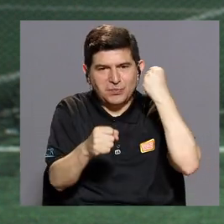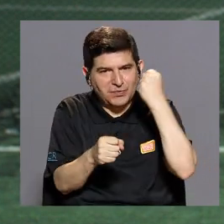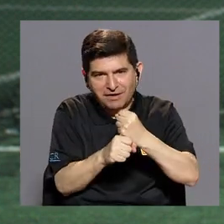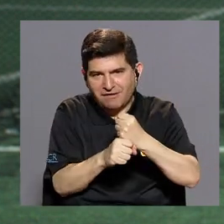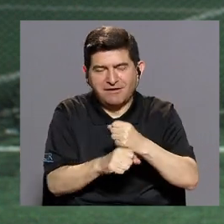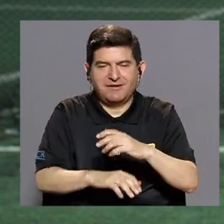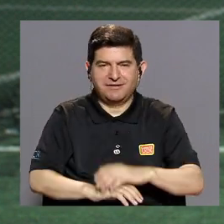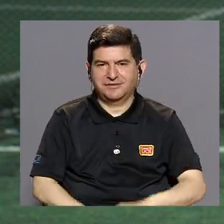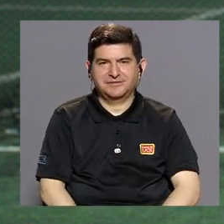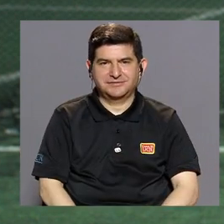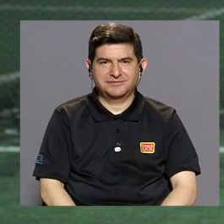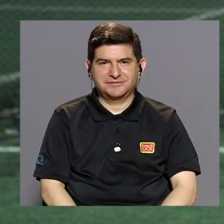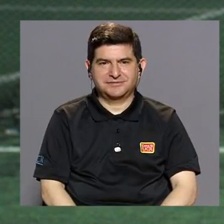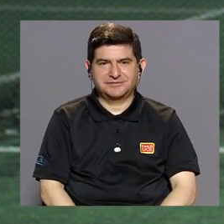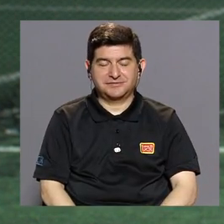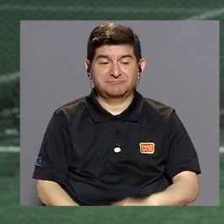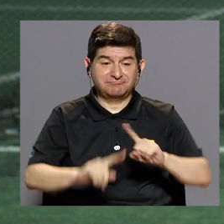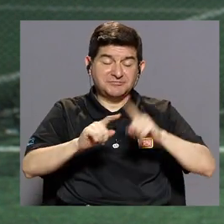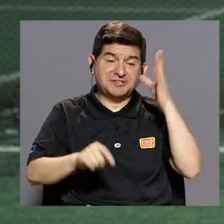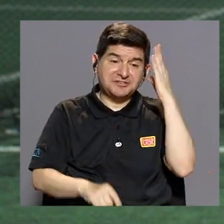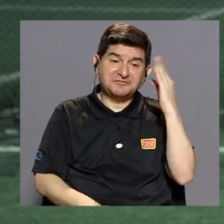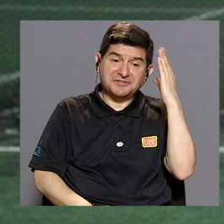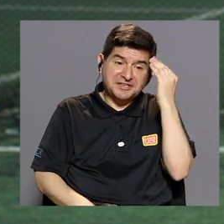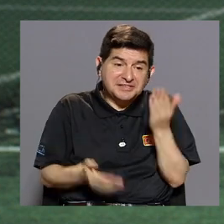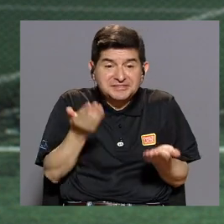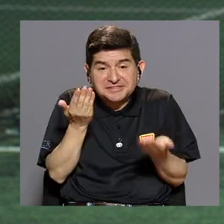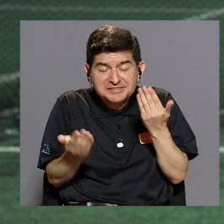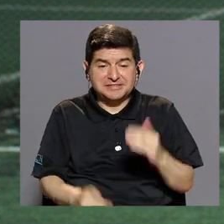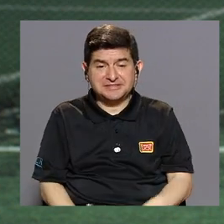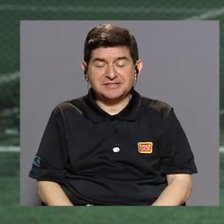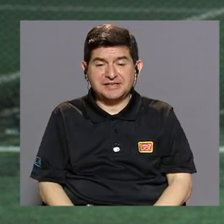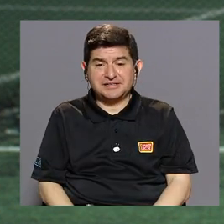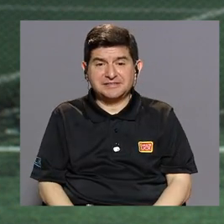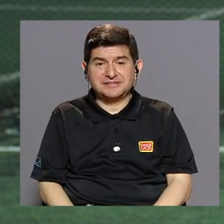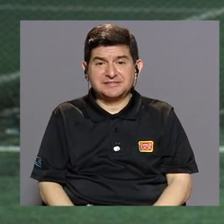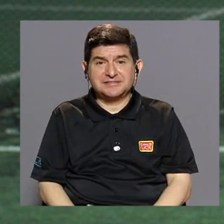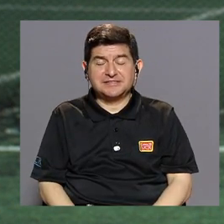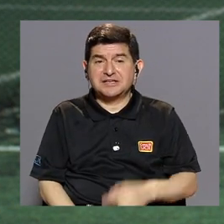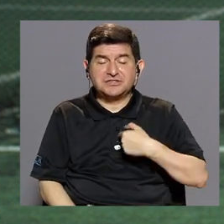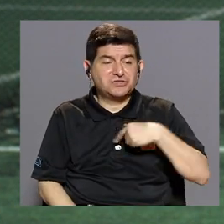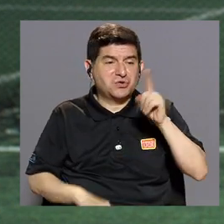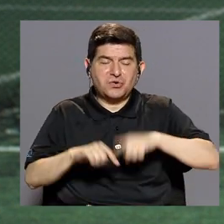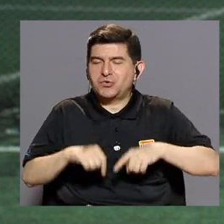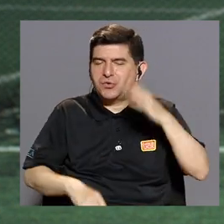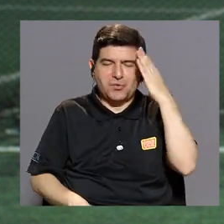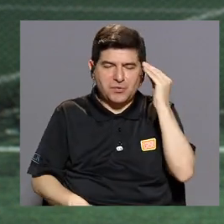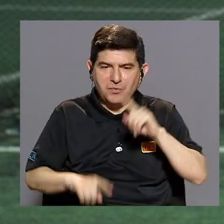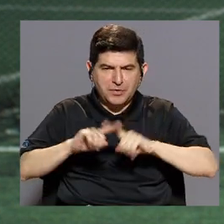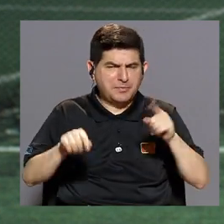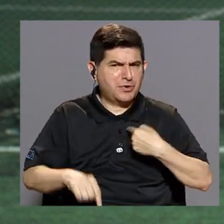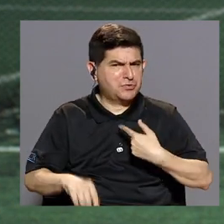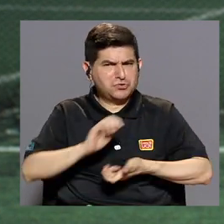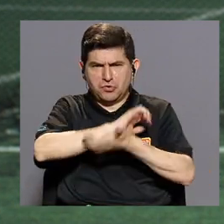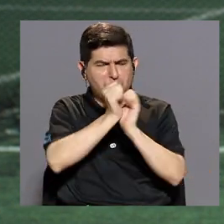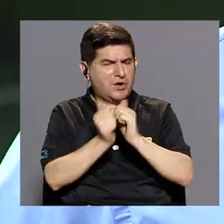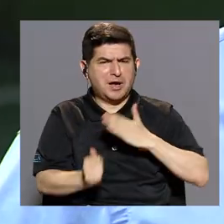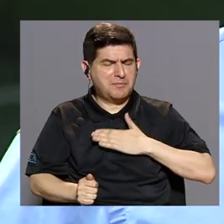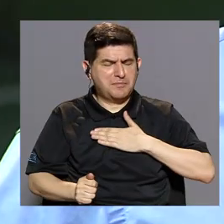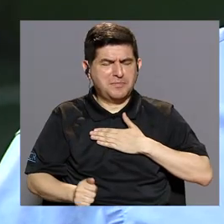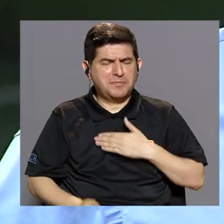cumpleaños, muchas experiencias y encuentros tal vez que no los pude vivir, pero tampoco cambio lo que